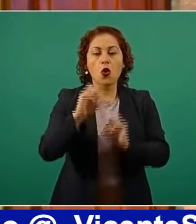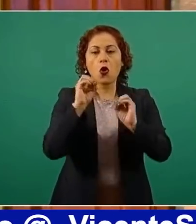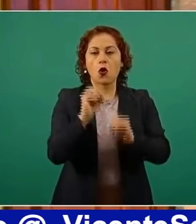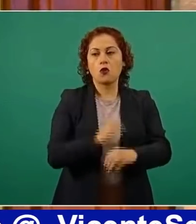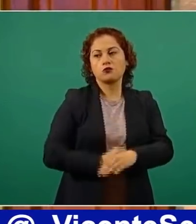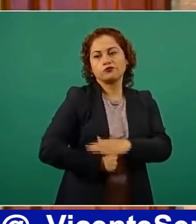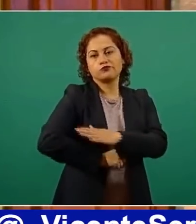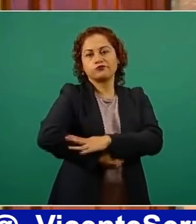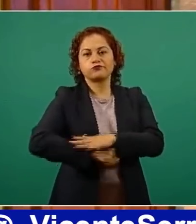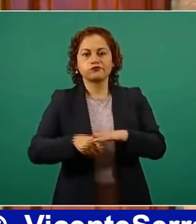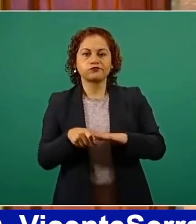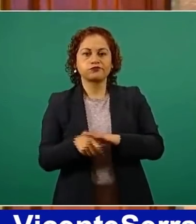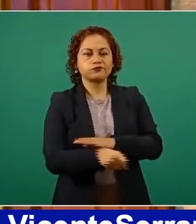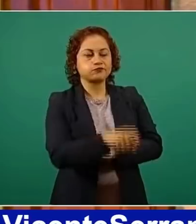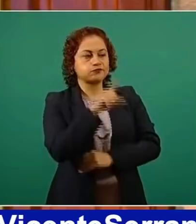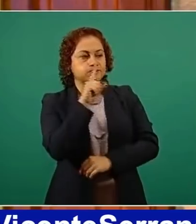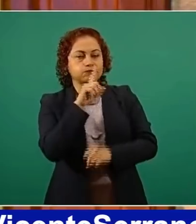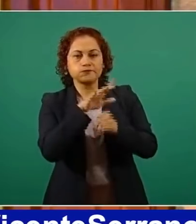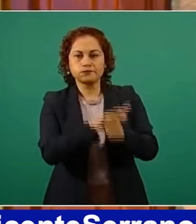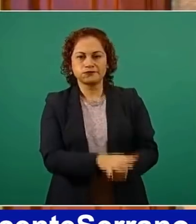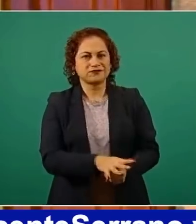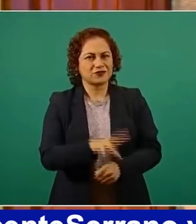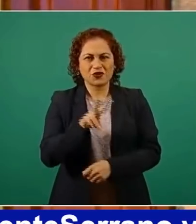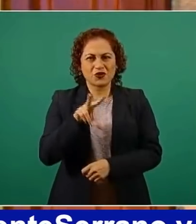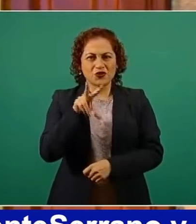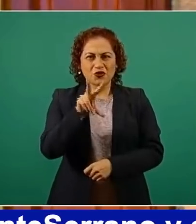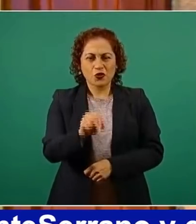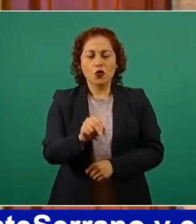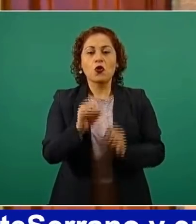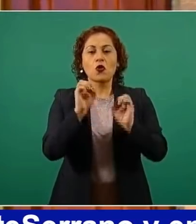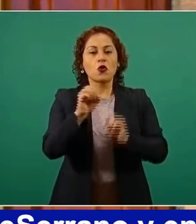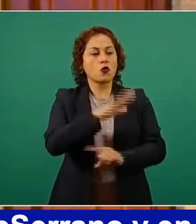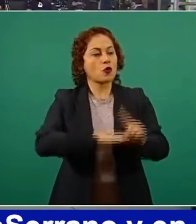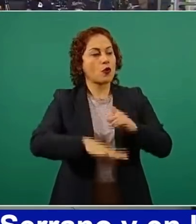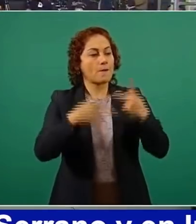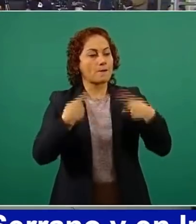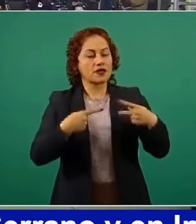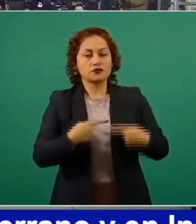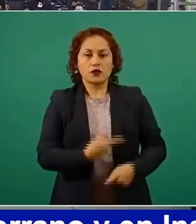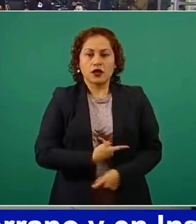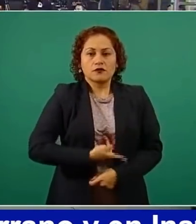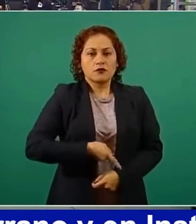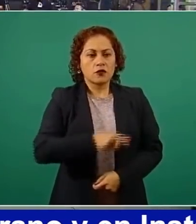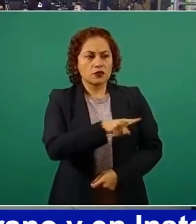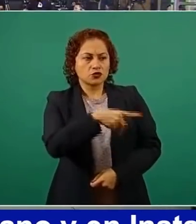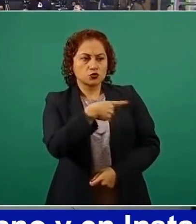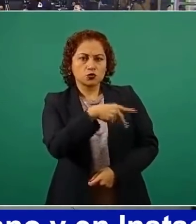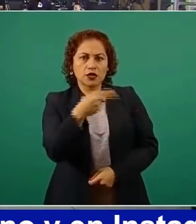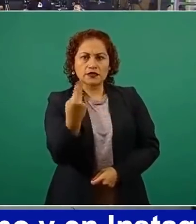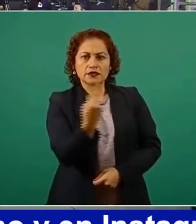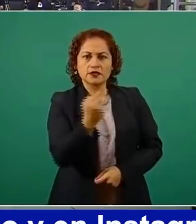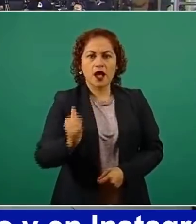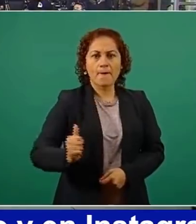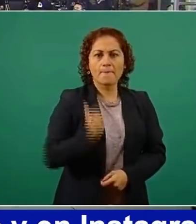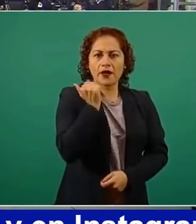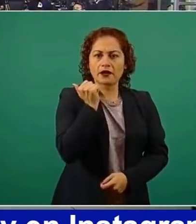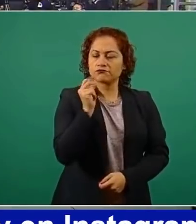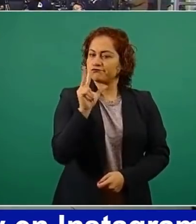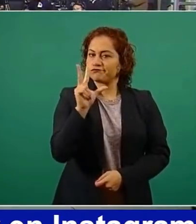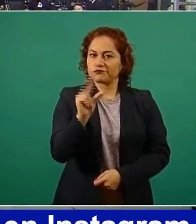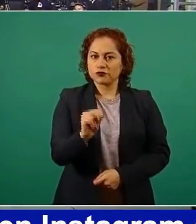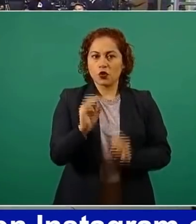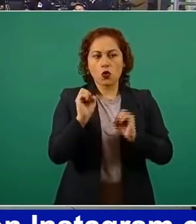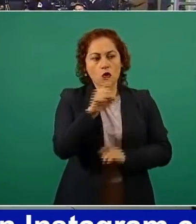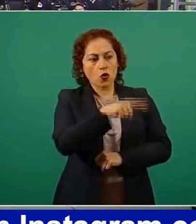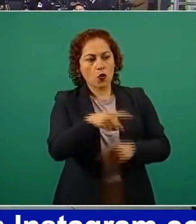o conciencias, a no traficar con la pobreza de la gente, a no solapar a tramposos